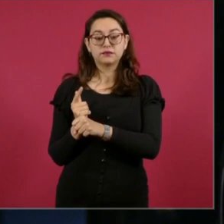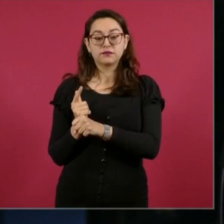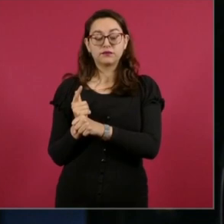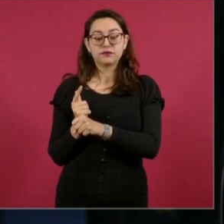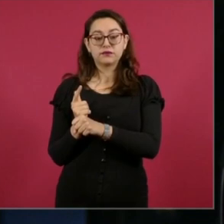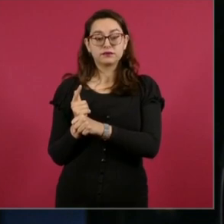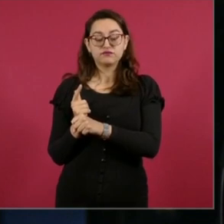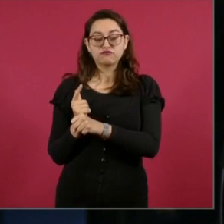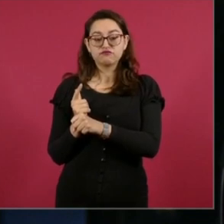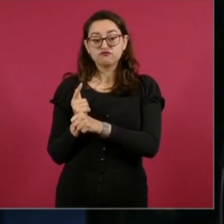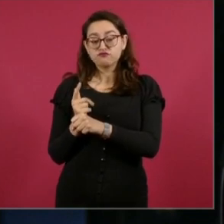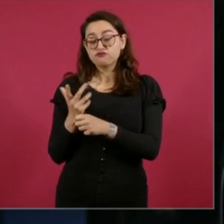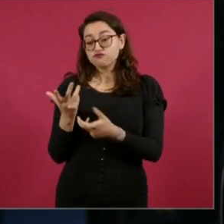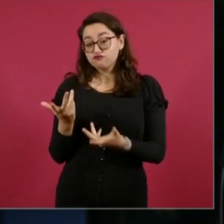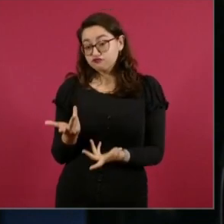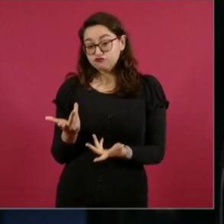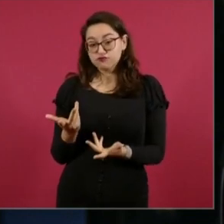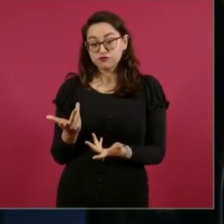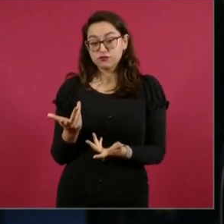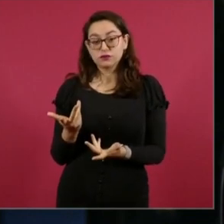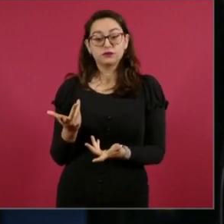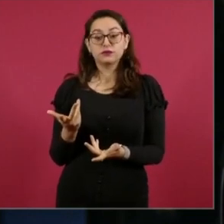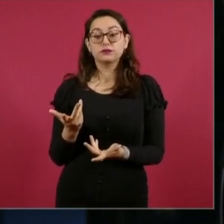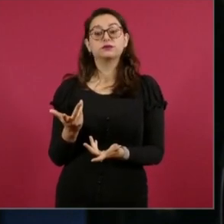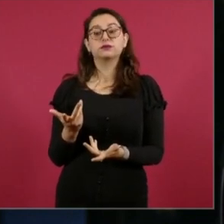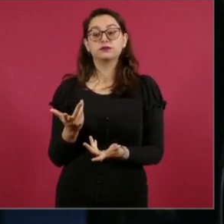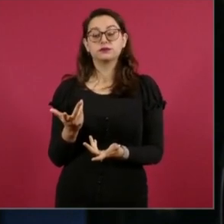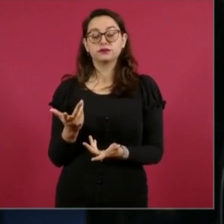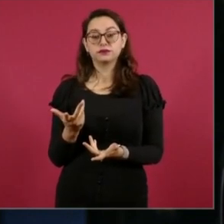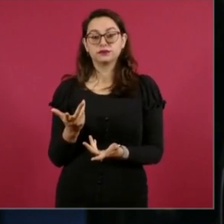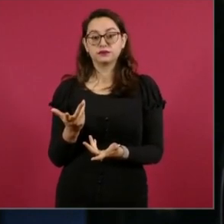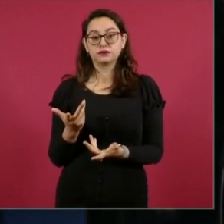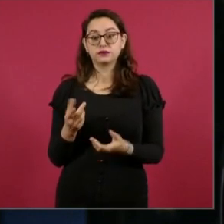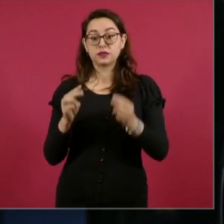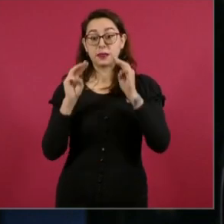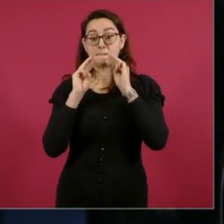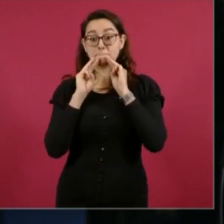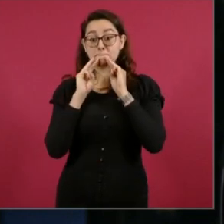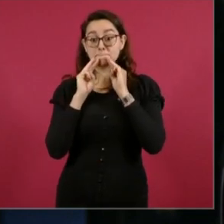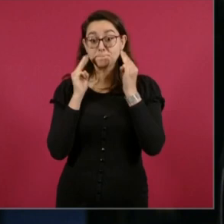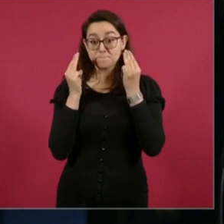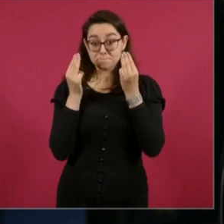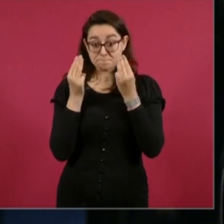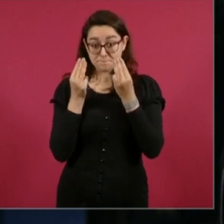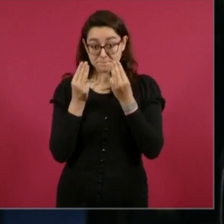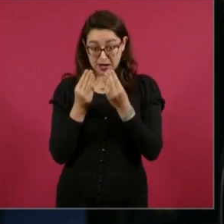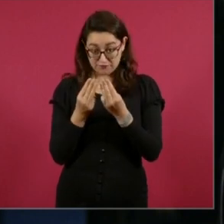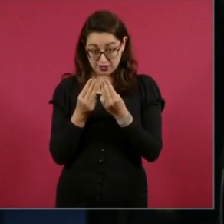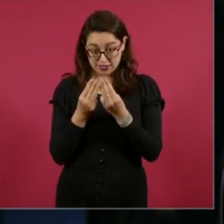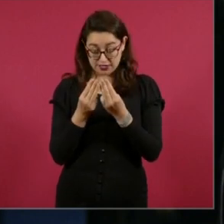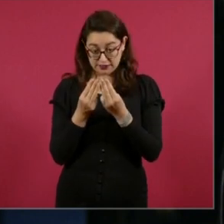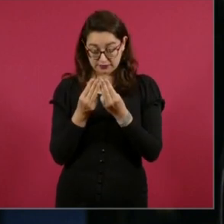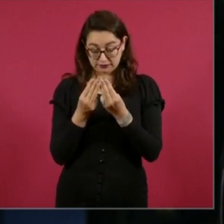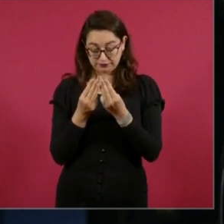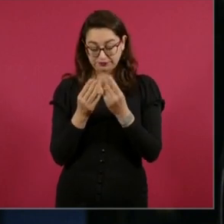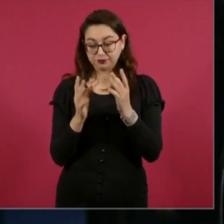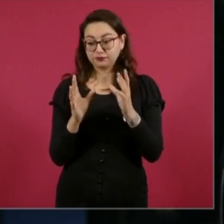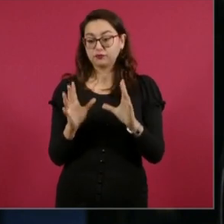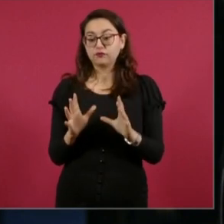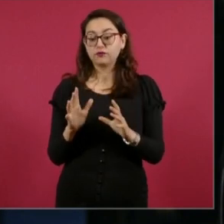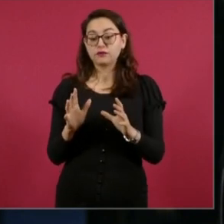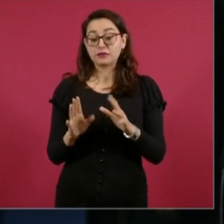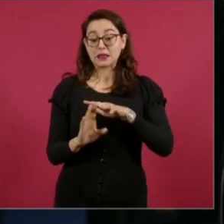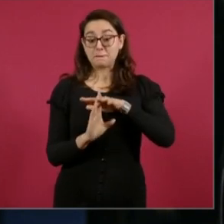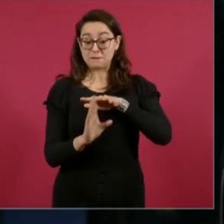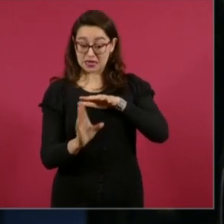estaría detrás de una oleada de solicitudes de refugio de mexicanos en Canadá. No sé si ustedes ya tenían